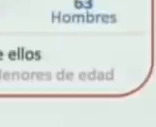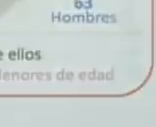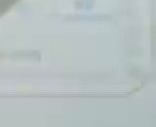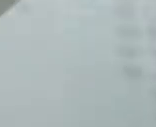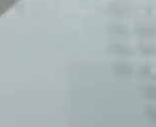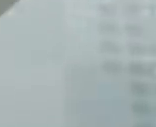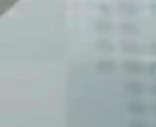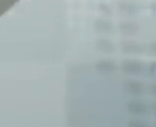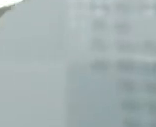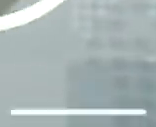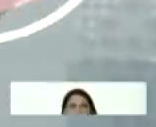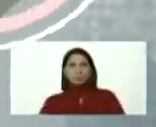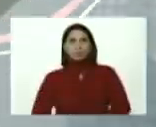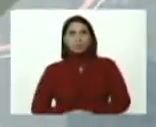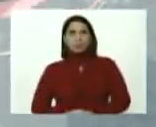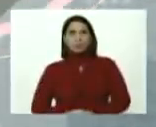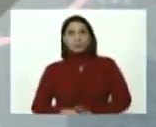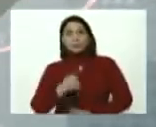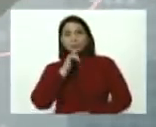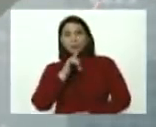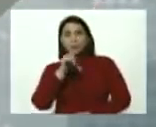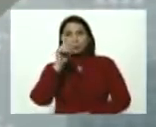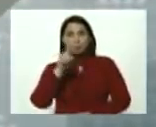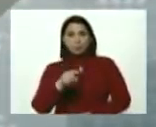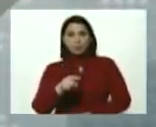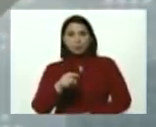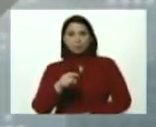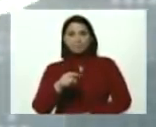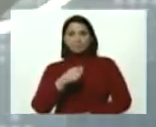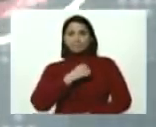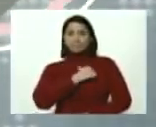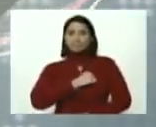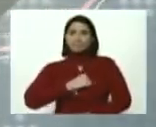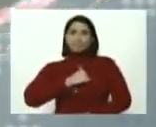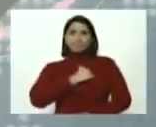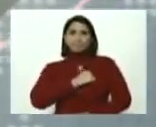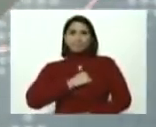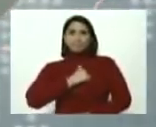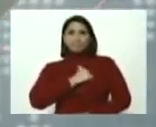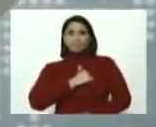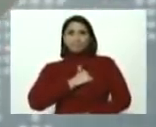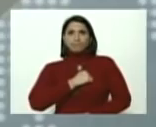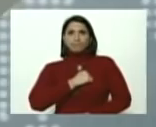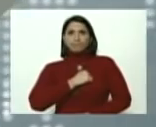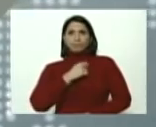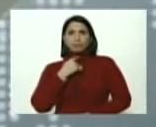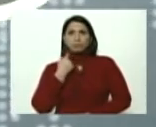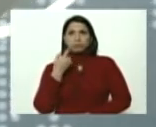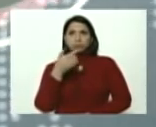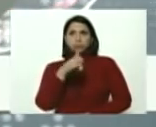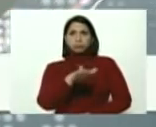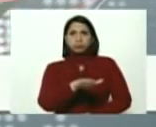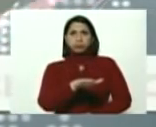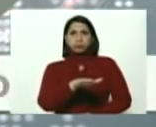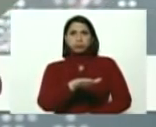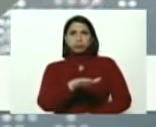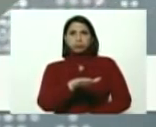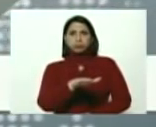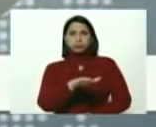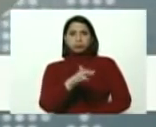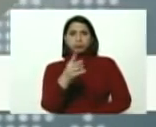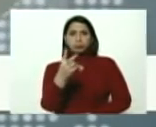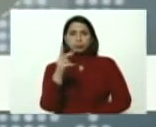que reportar también, con profundo dolor, con mucha tristeza, el fallecimiento de